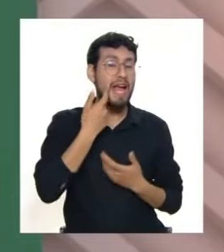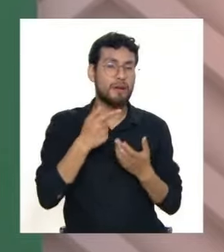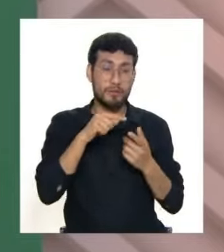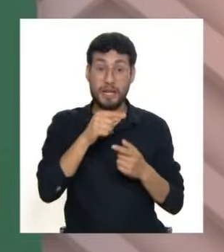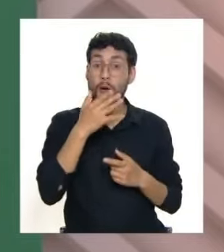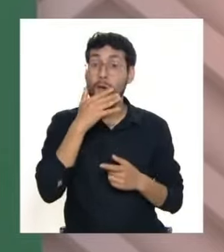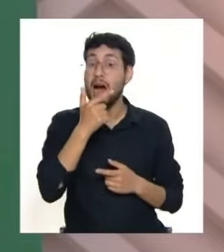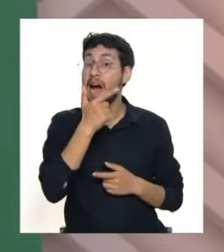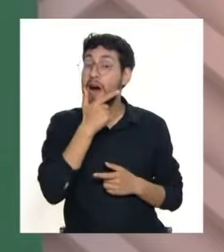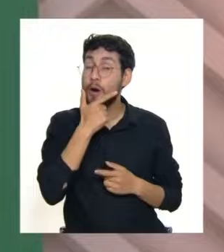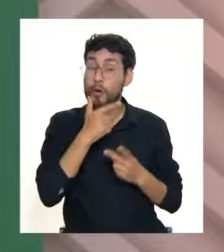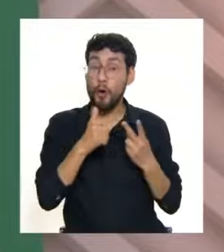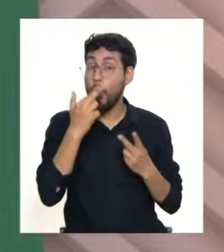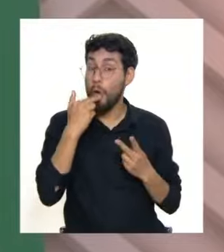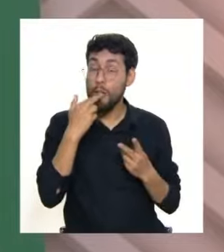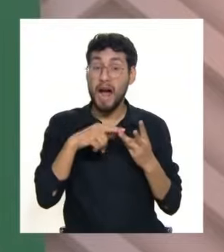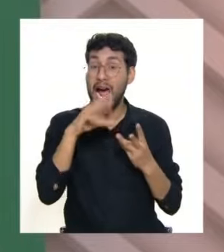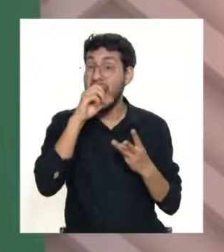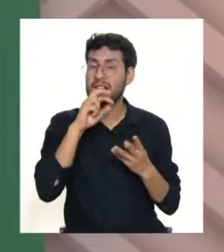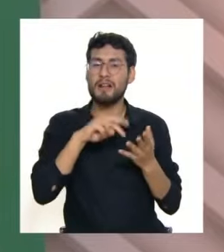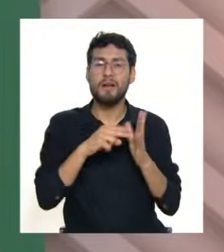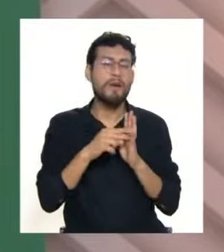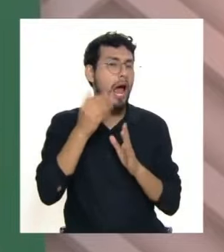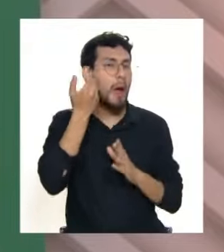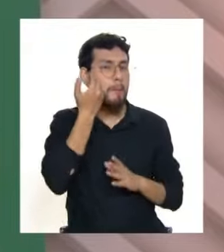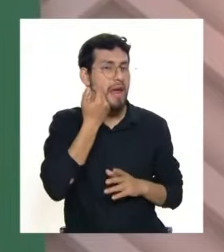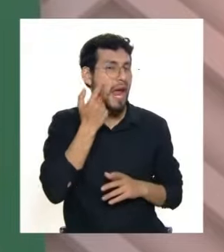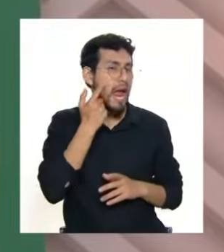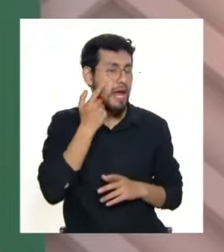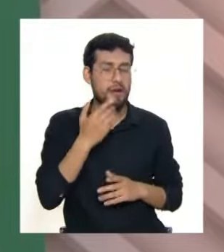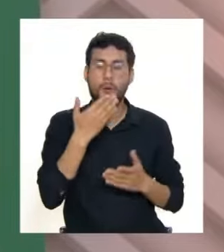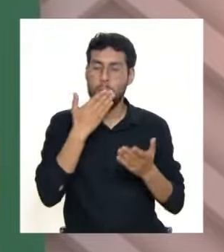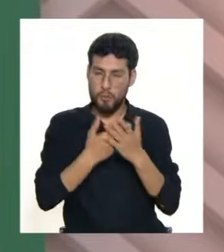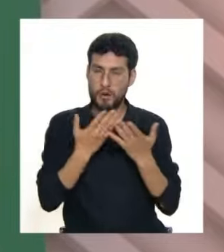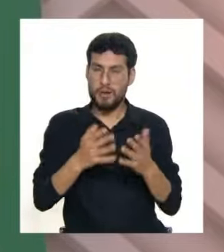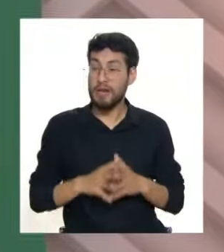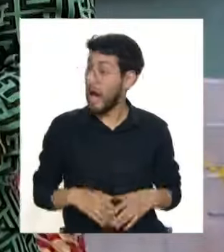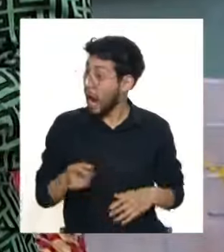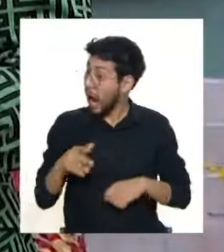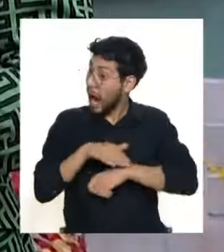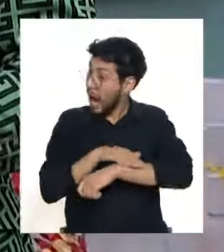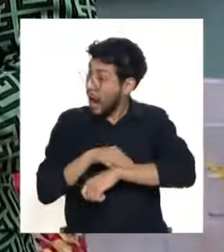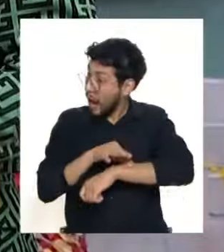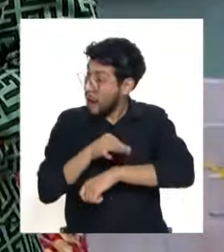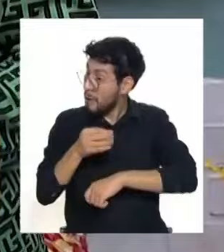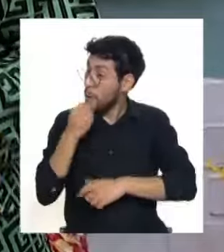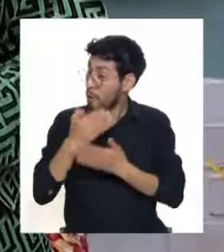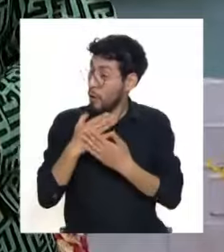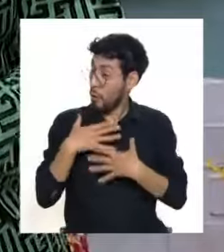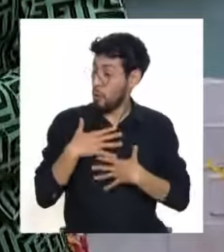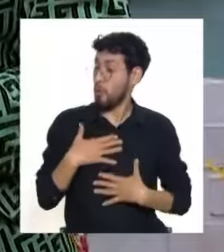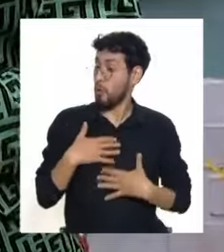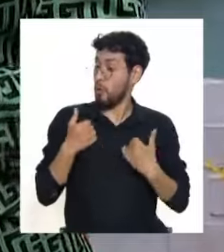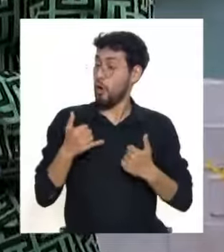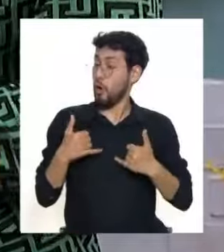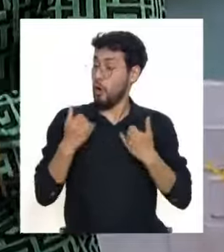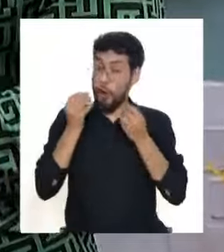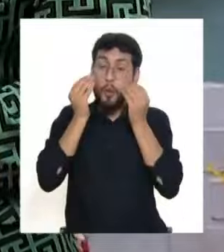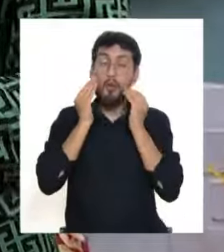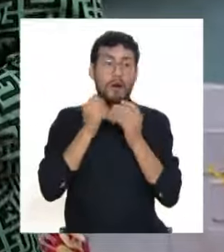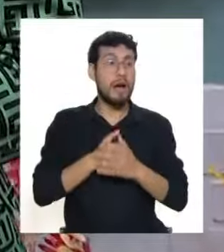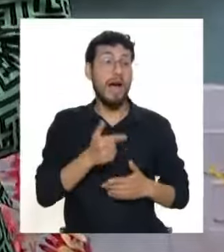color amarillo, rojizo, anaranjado, es piel. Así que fijo tenerlo ahí en cuenta. Muy bueno como antioxidante.